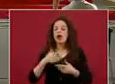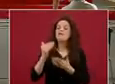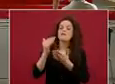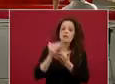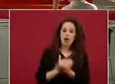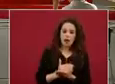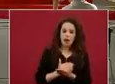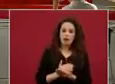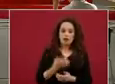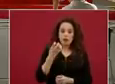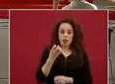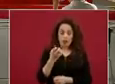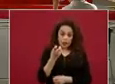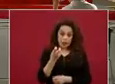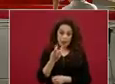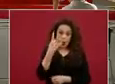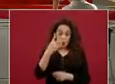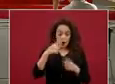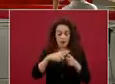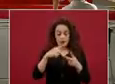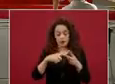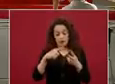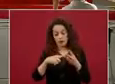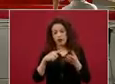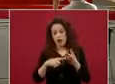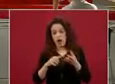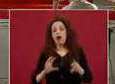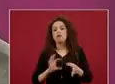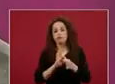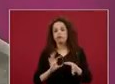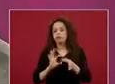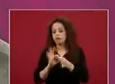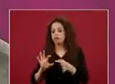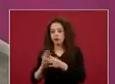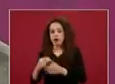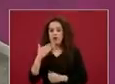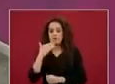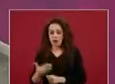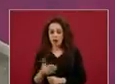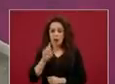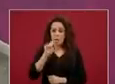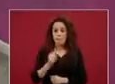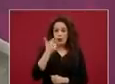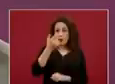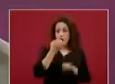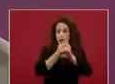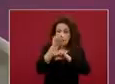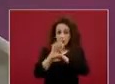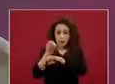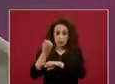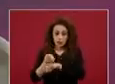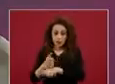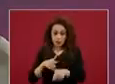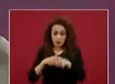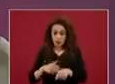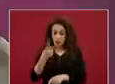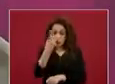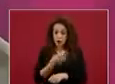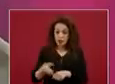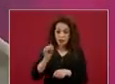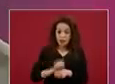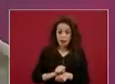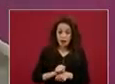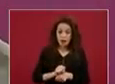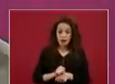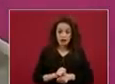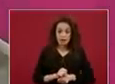en general estos 4 indicadores de manera muy consistente y en 27 entidades, al menos durante 2 semanas, si terminamos esta